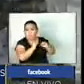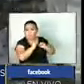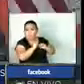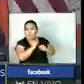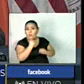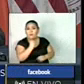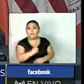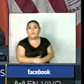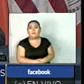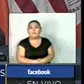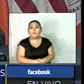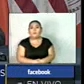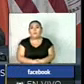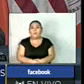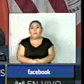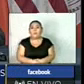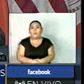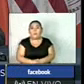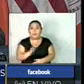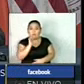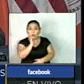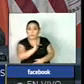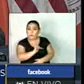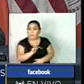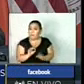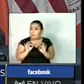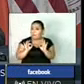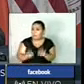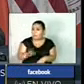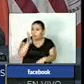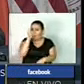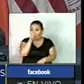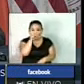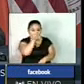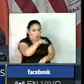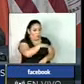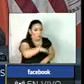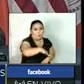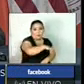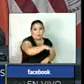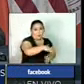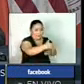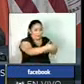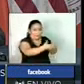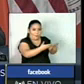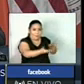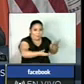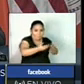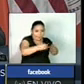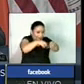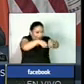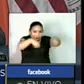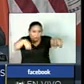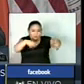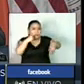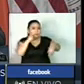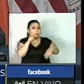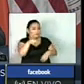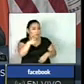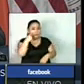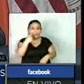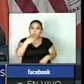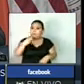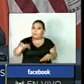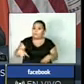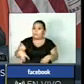esta horrible situación que ocurrió en la funeraria de Brooklyn absolutamente inaceptable seamos claros al